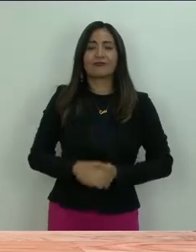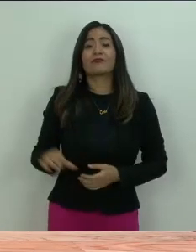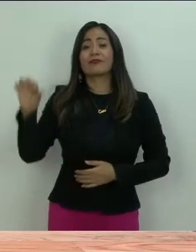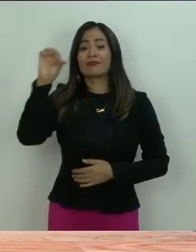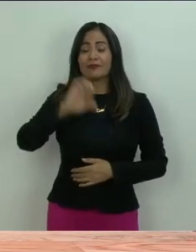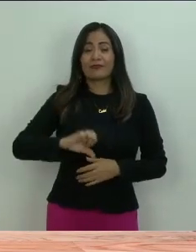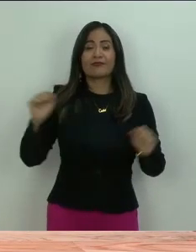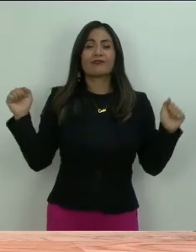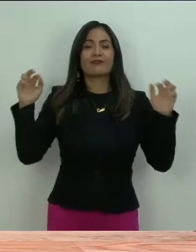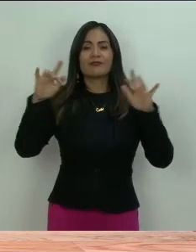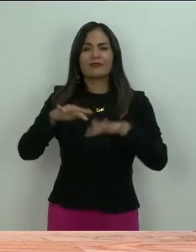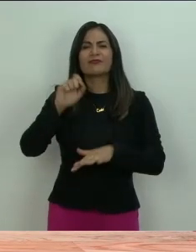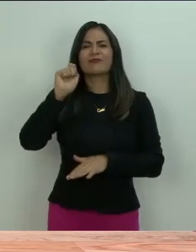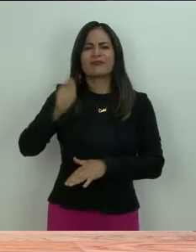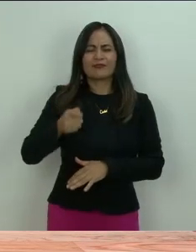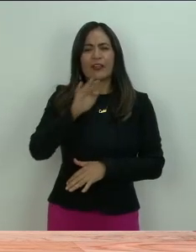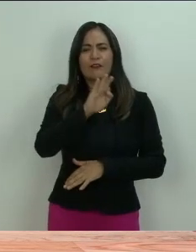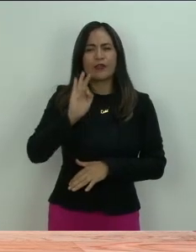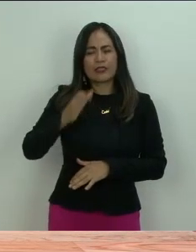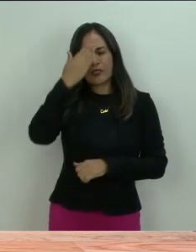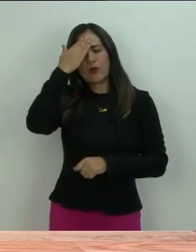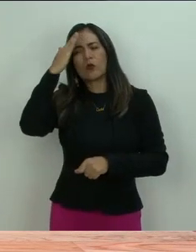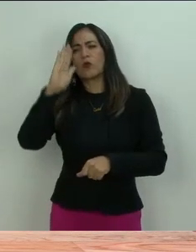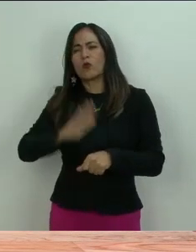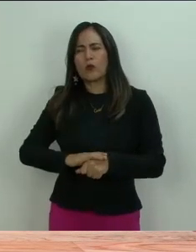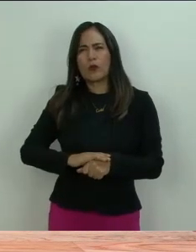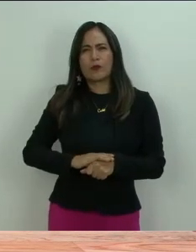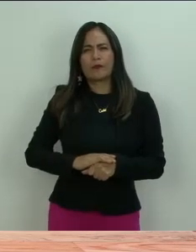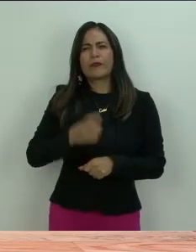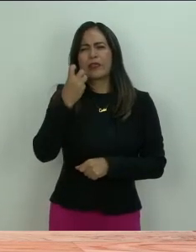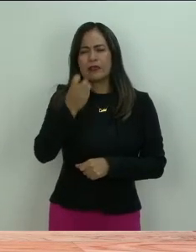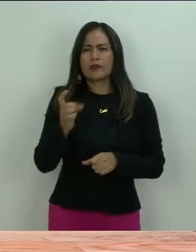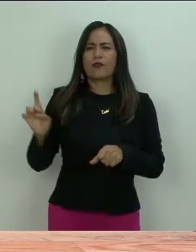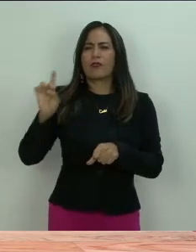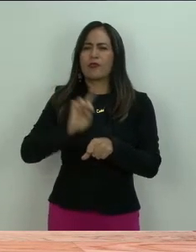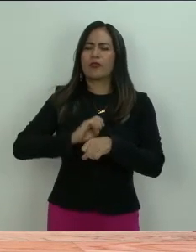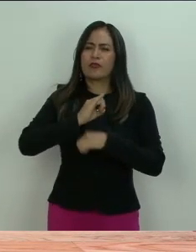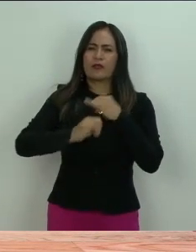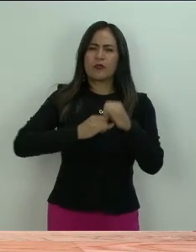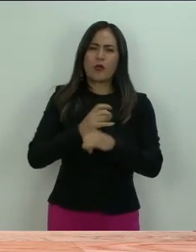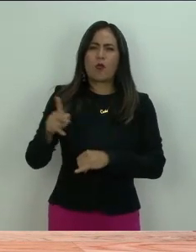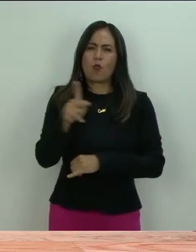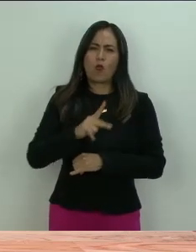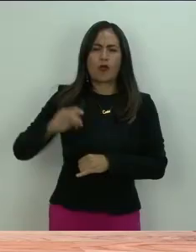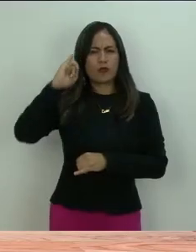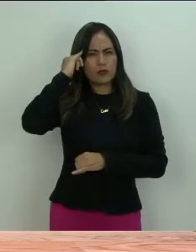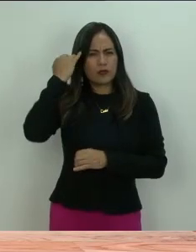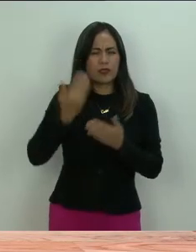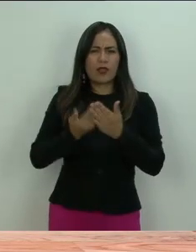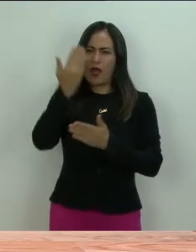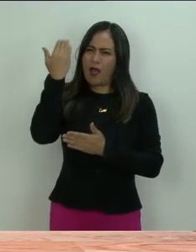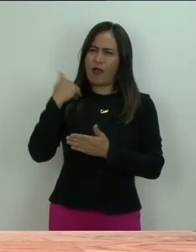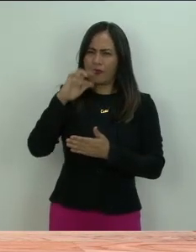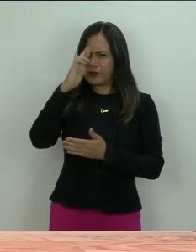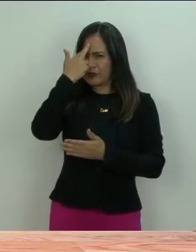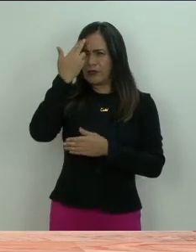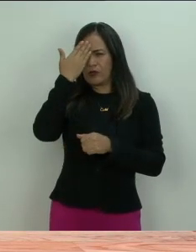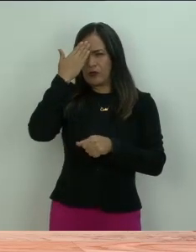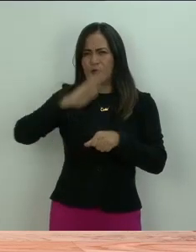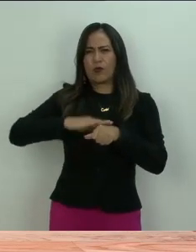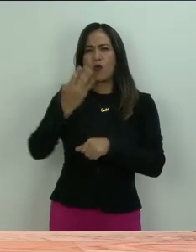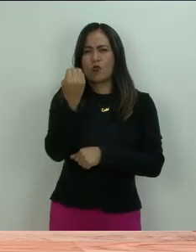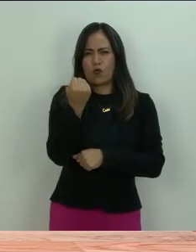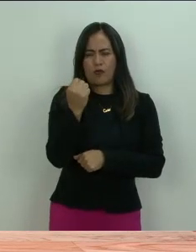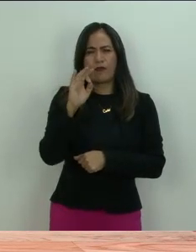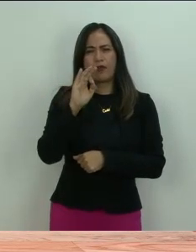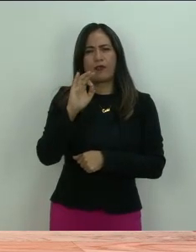nos reúne una fecha para reflexionar, que es el Día Internacional de los Pueblos Indígenas, conmemorado el pasado 9 de agosto, que nos recuerda